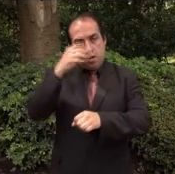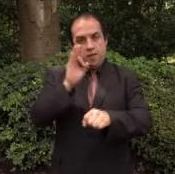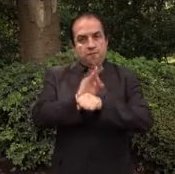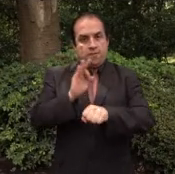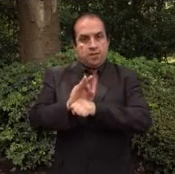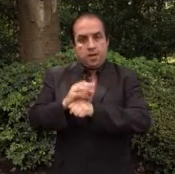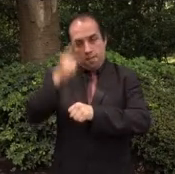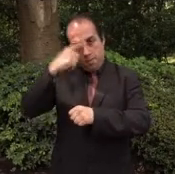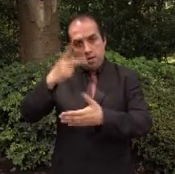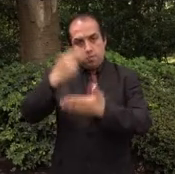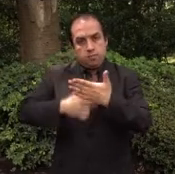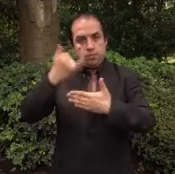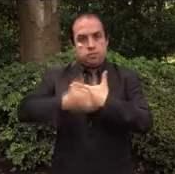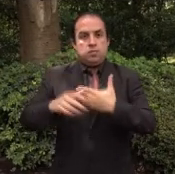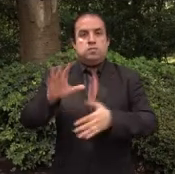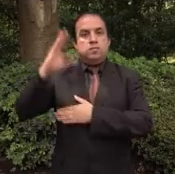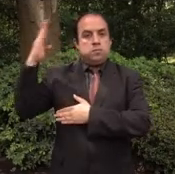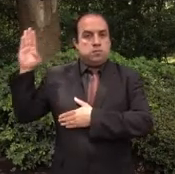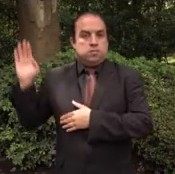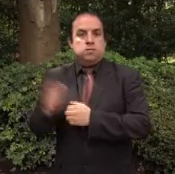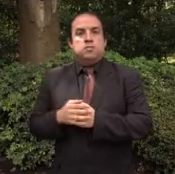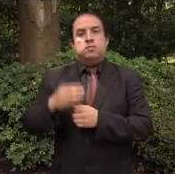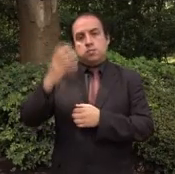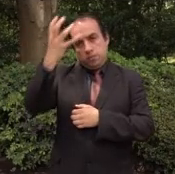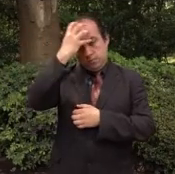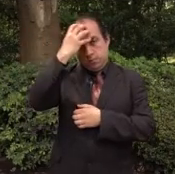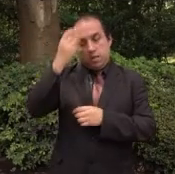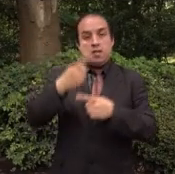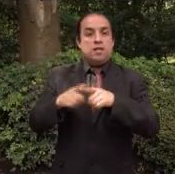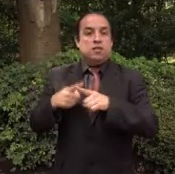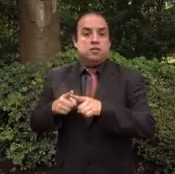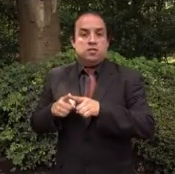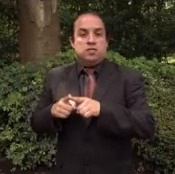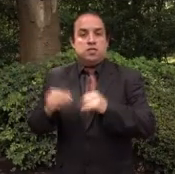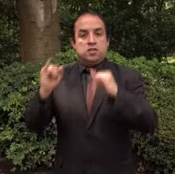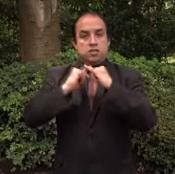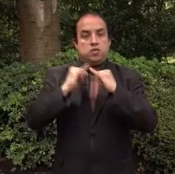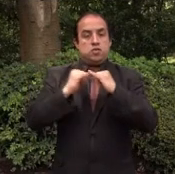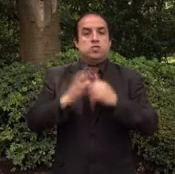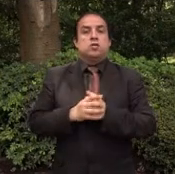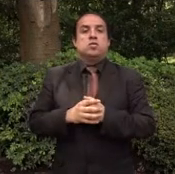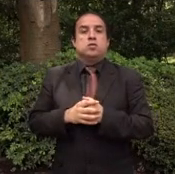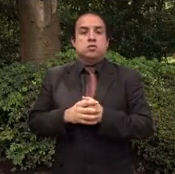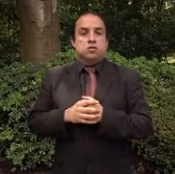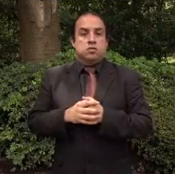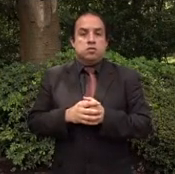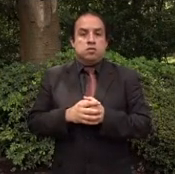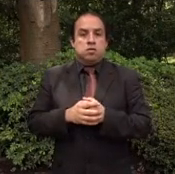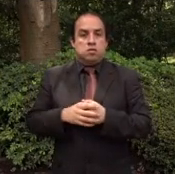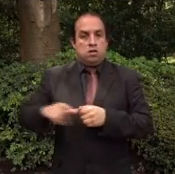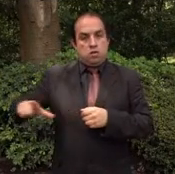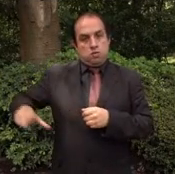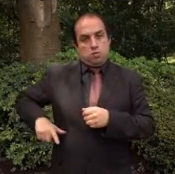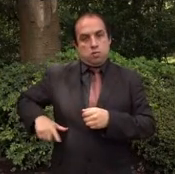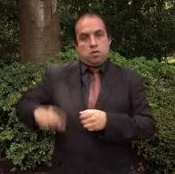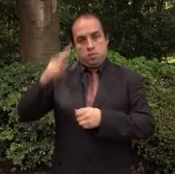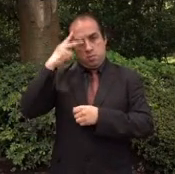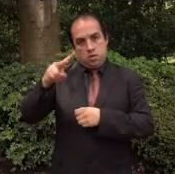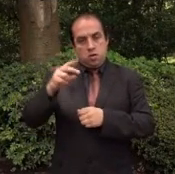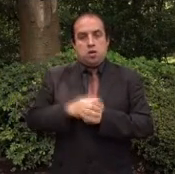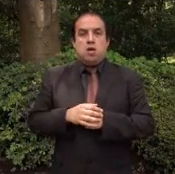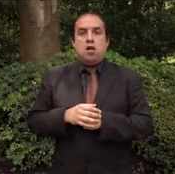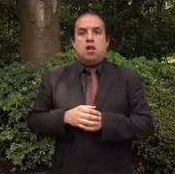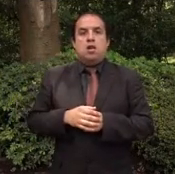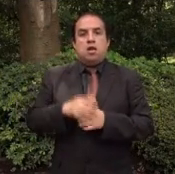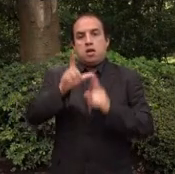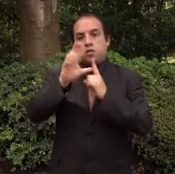proyecto del bosque de Chapultepec, las distintas instituciones del Gobierno de México, la Comisión Nacional del Agua, a